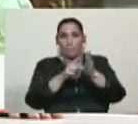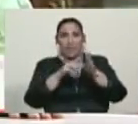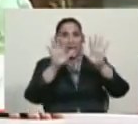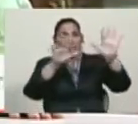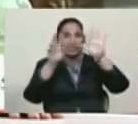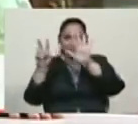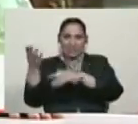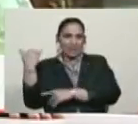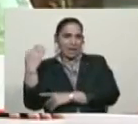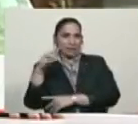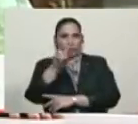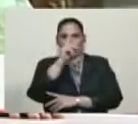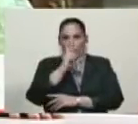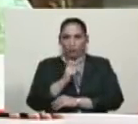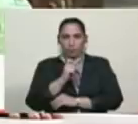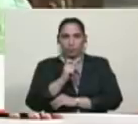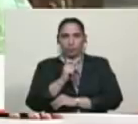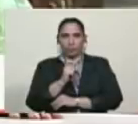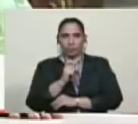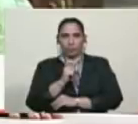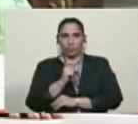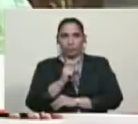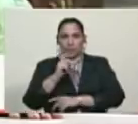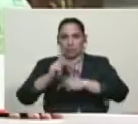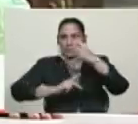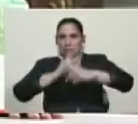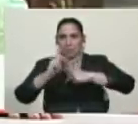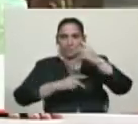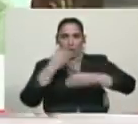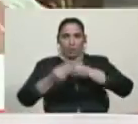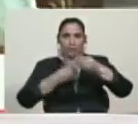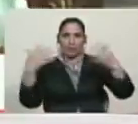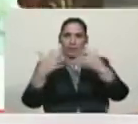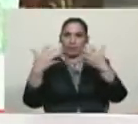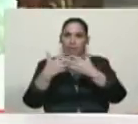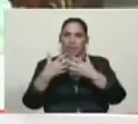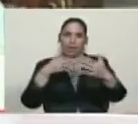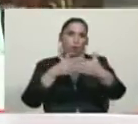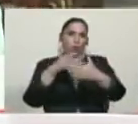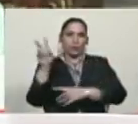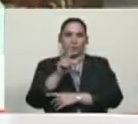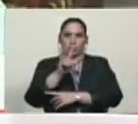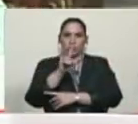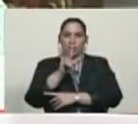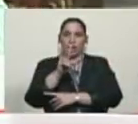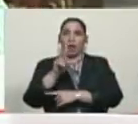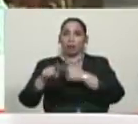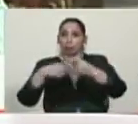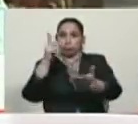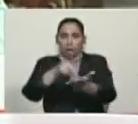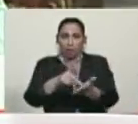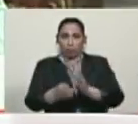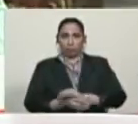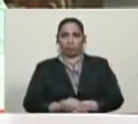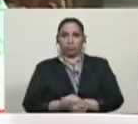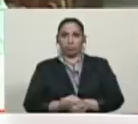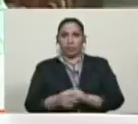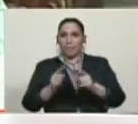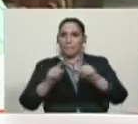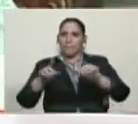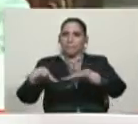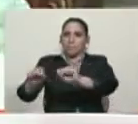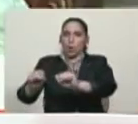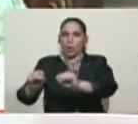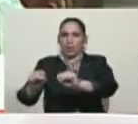hace dos años se planteó hacer una guerra contra venezuela desde que llegó para apoderarse del petróleo